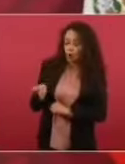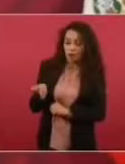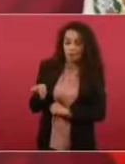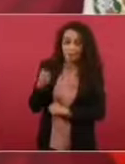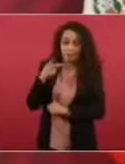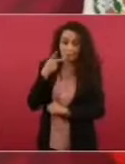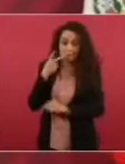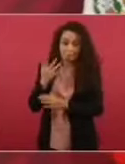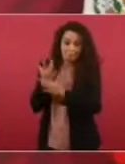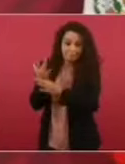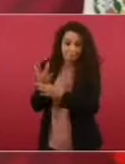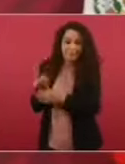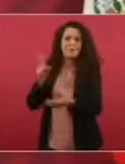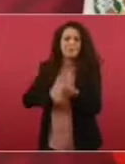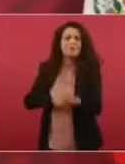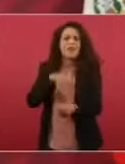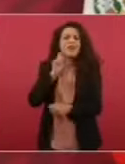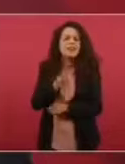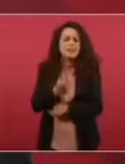pero es una rifa, pues,